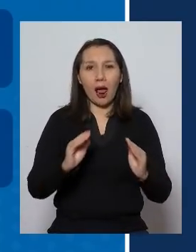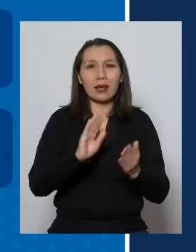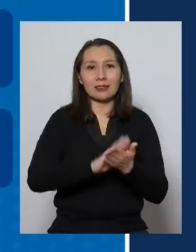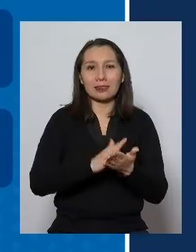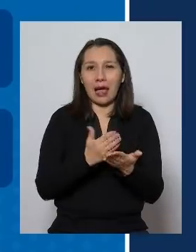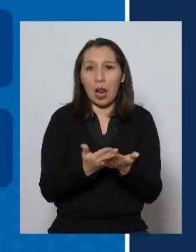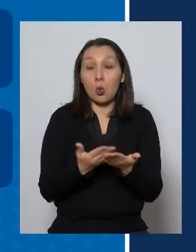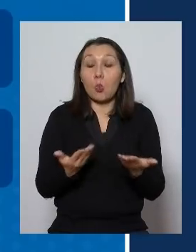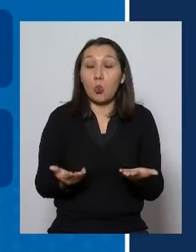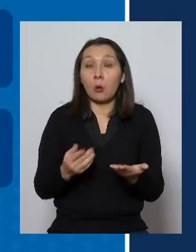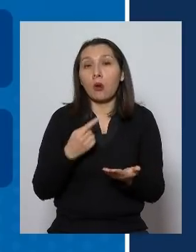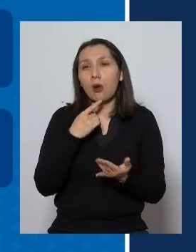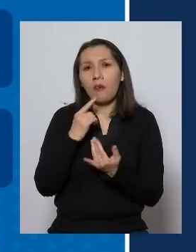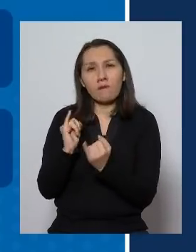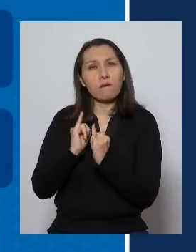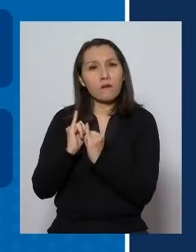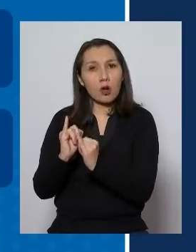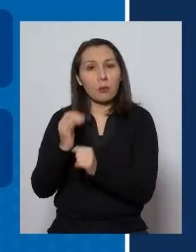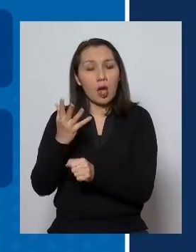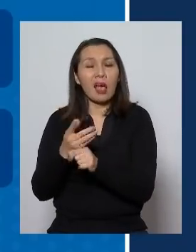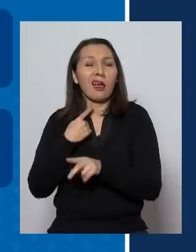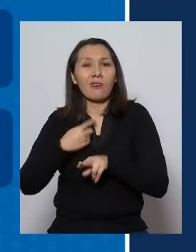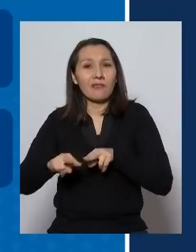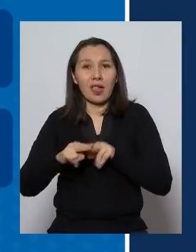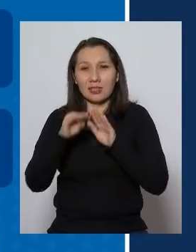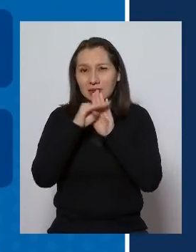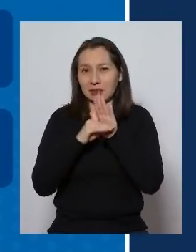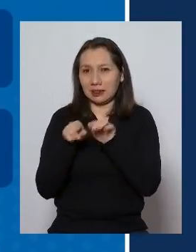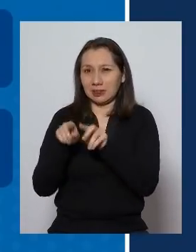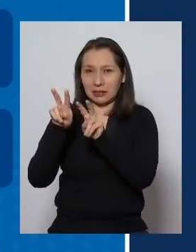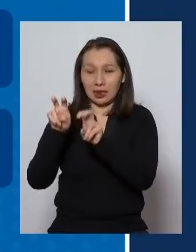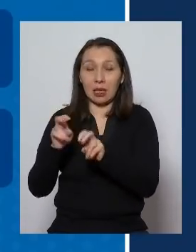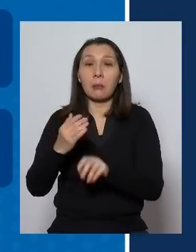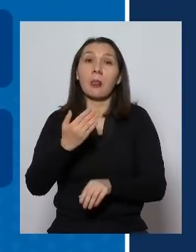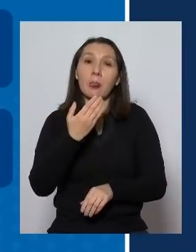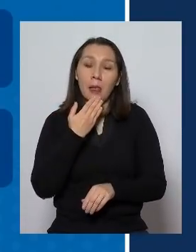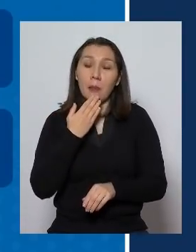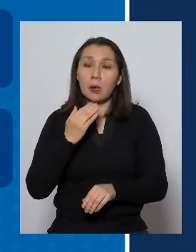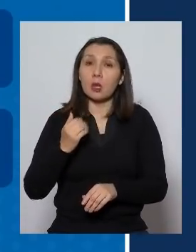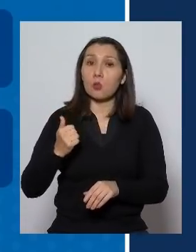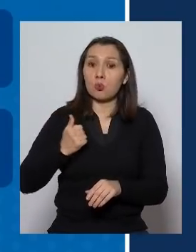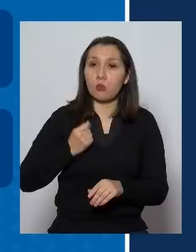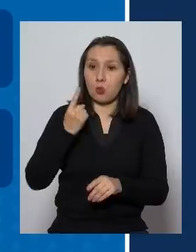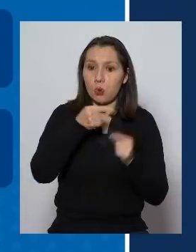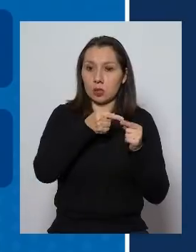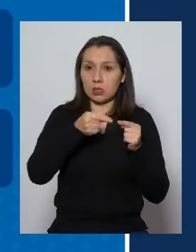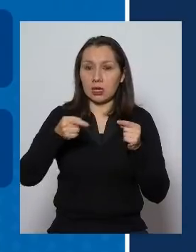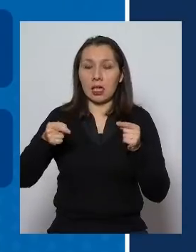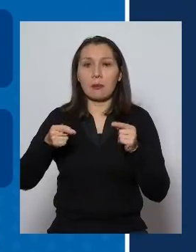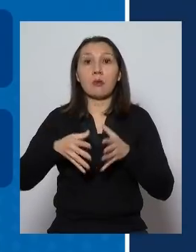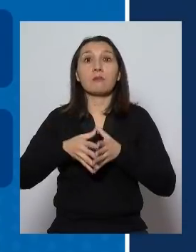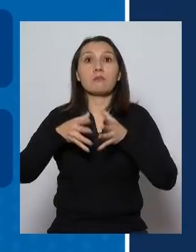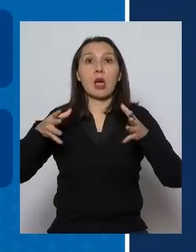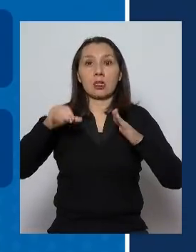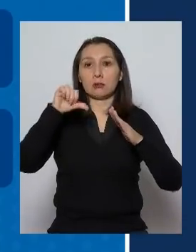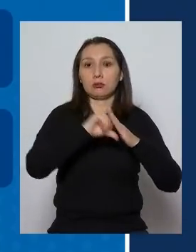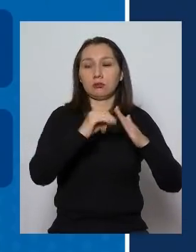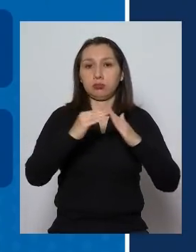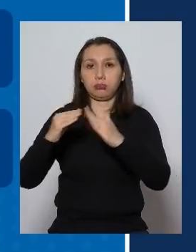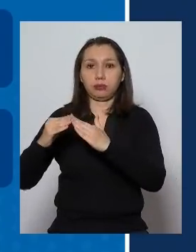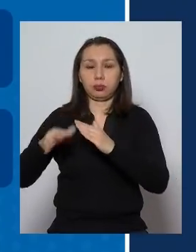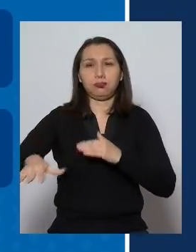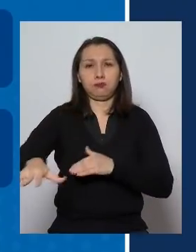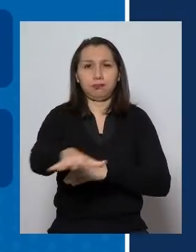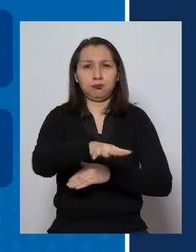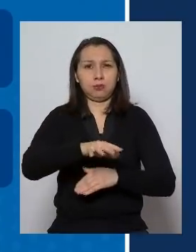La información que tienen al respecto y las medidas que se van a tomar sobre ese tema. Y también se cumple una semana de la gran cuarentena en